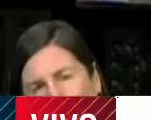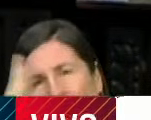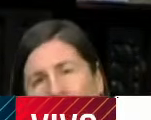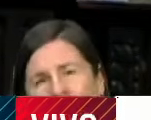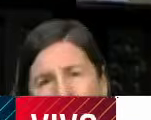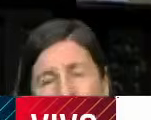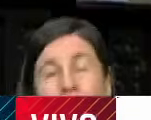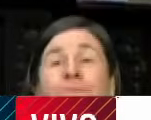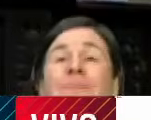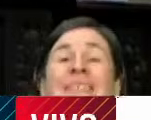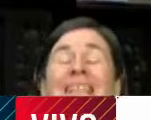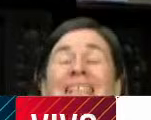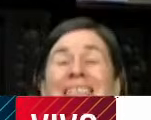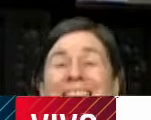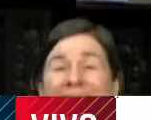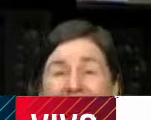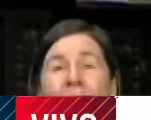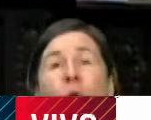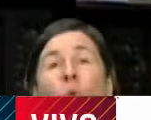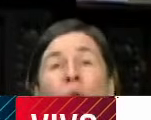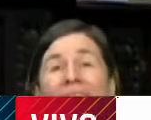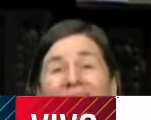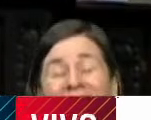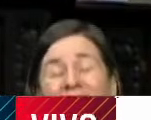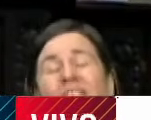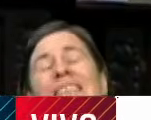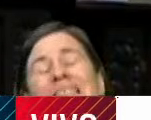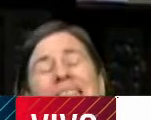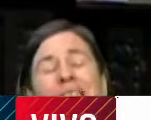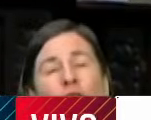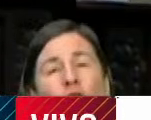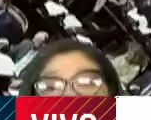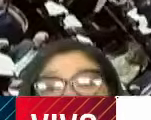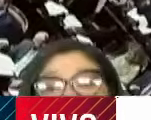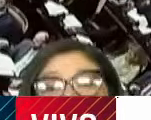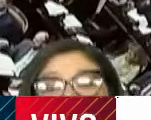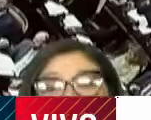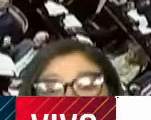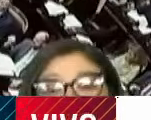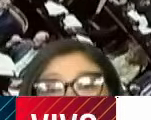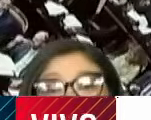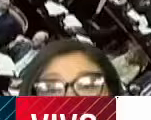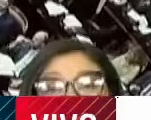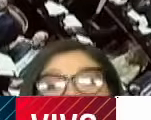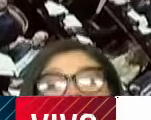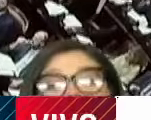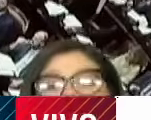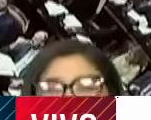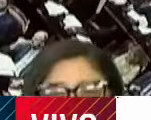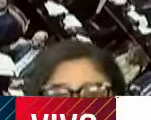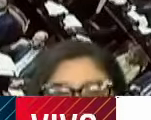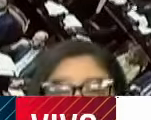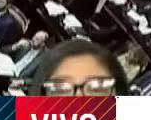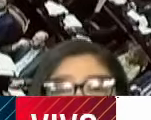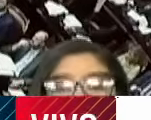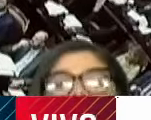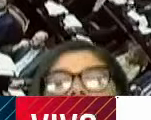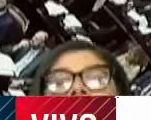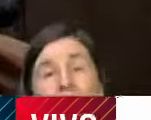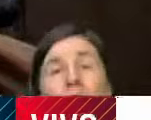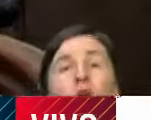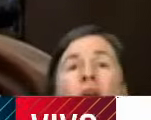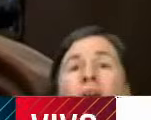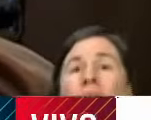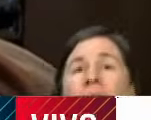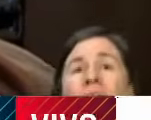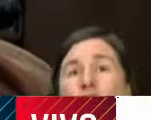del porcentaje establecido, y que tiene que ver con el ANSES. Claro, que lo que dice el gobierno es, pero si el ANSES tiene subsidios del